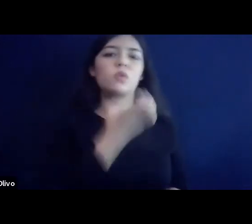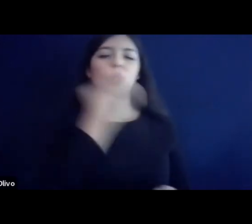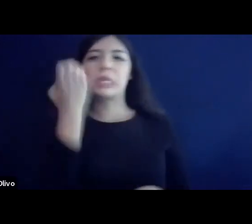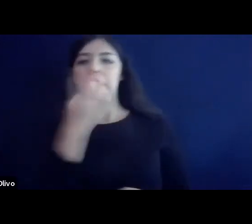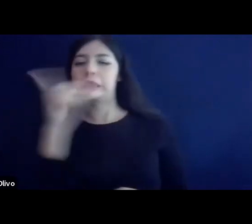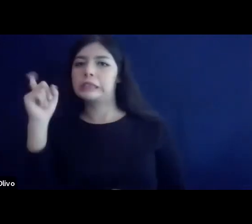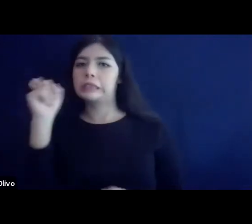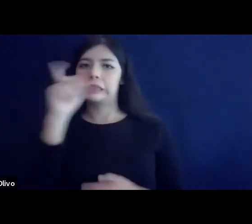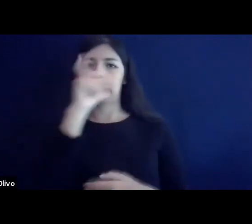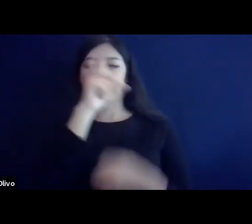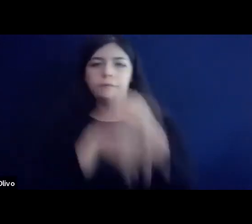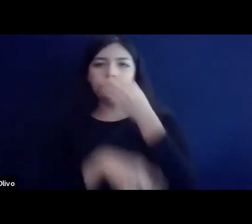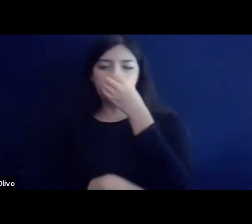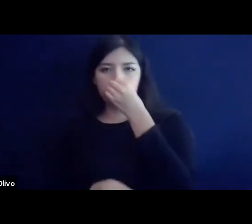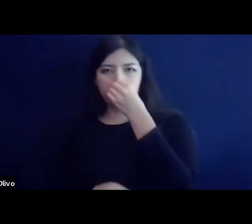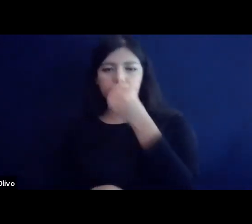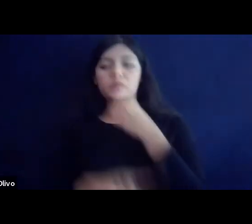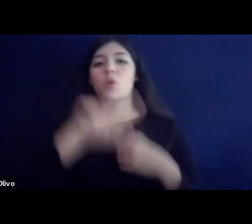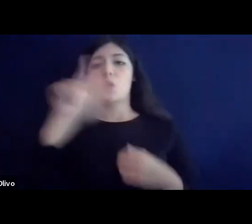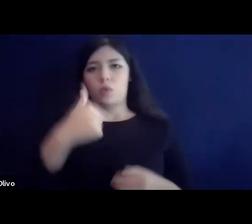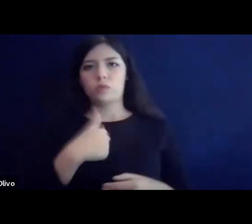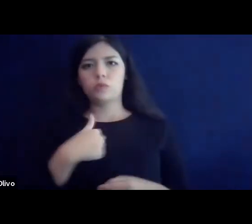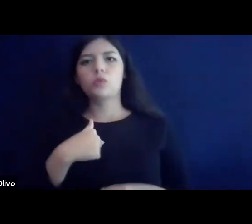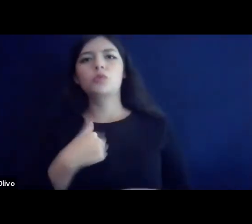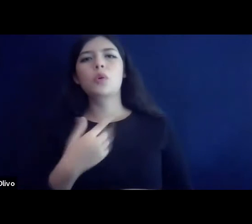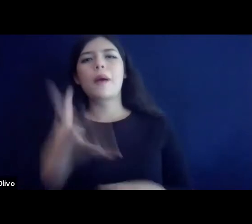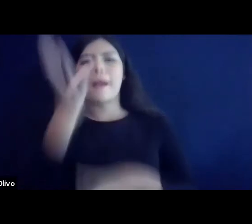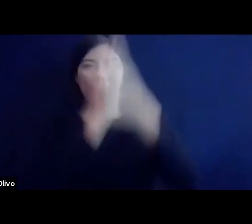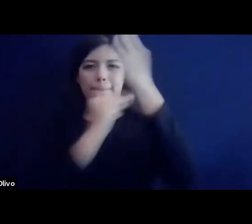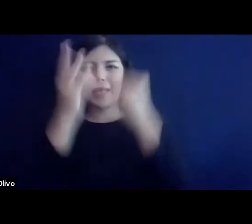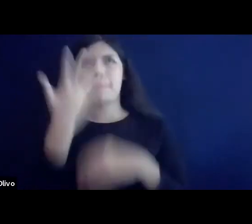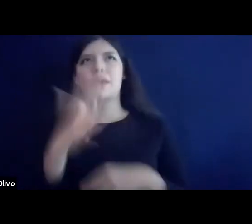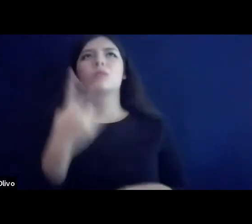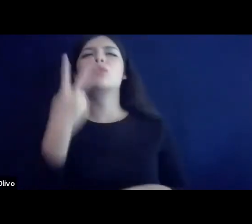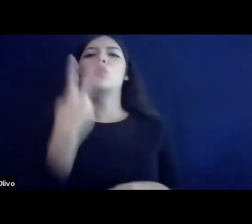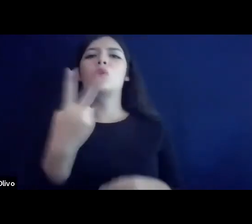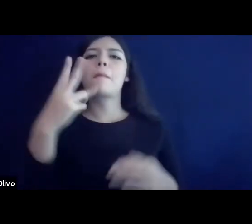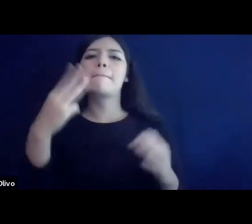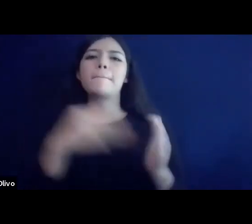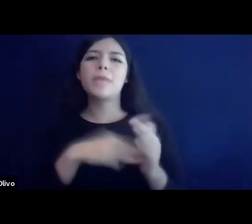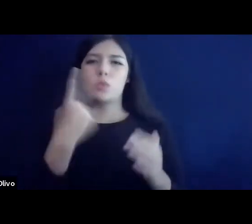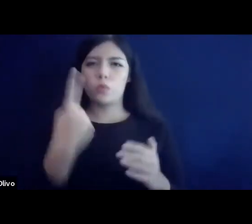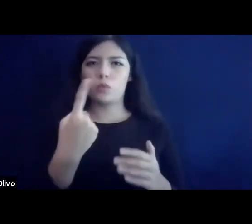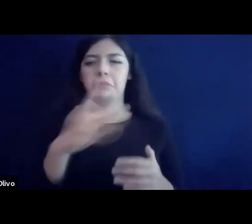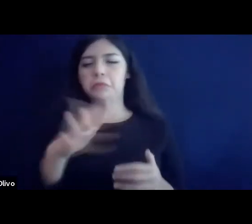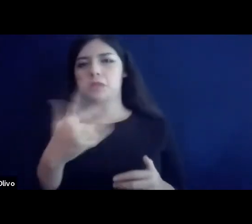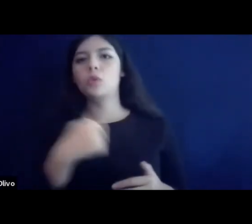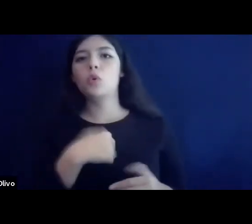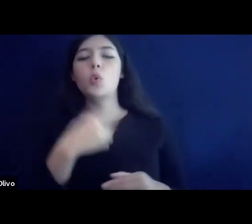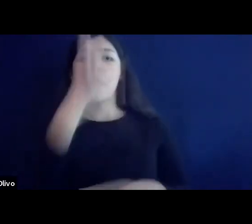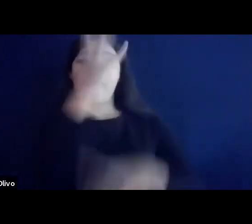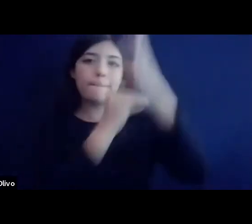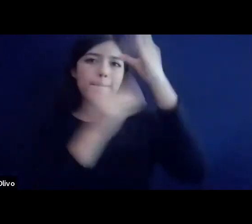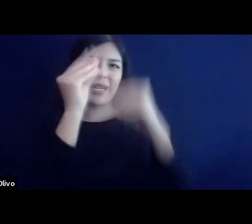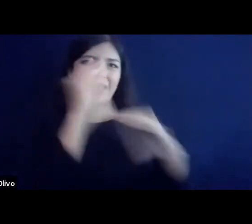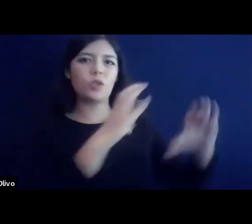a aprender computación como en el 2001, 2002 y se me colocó una línea